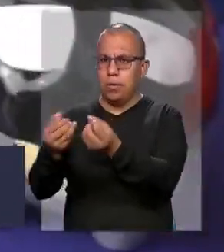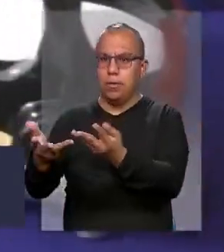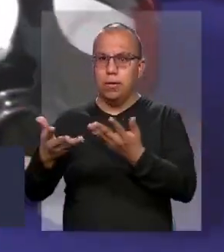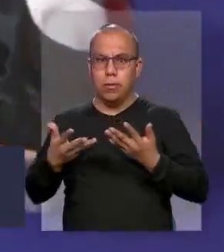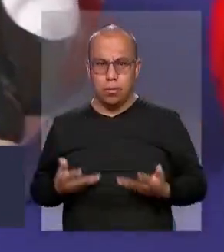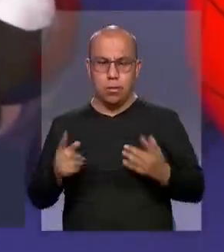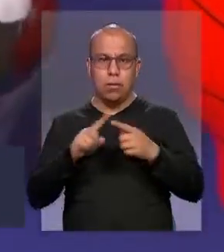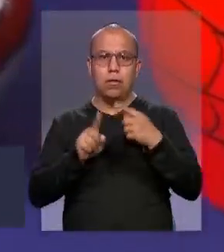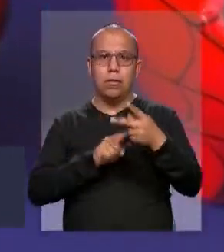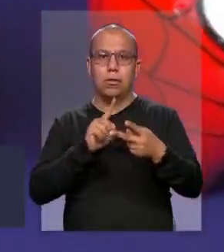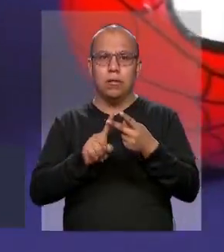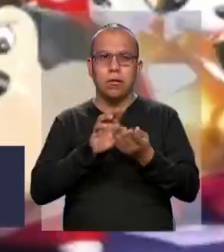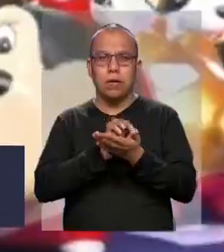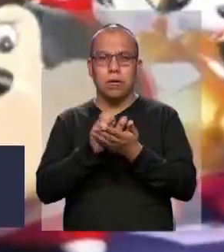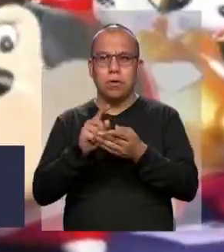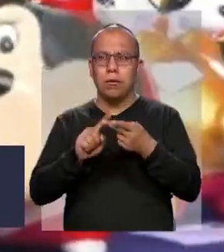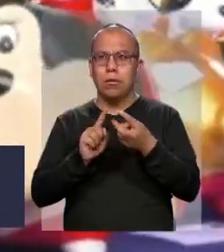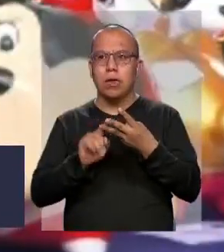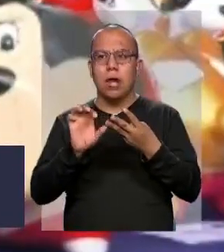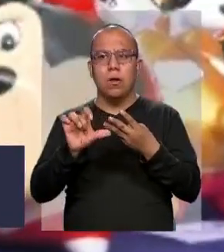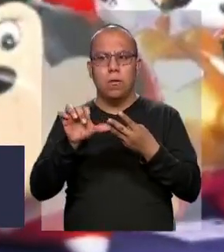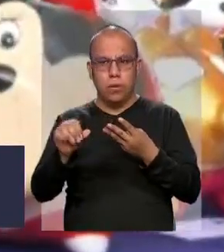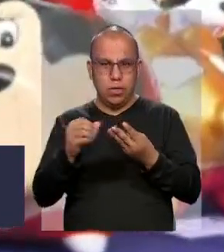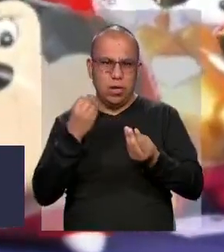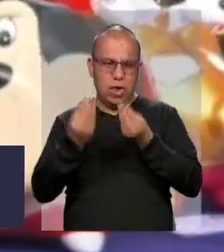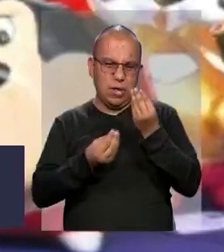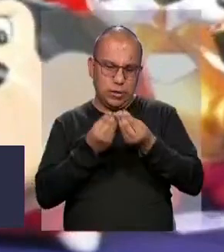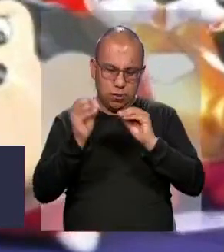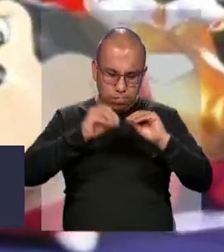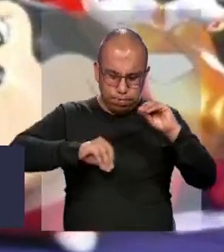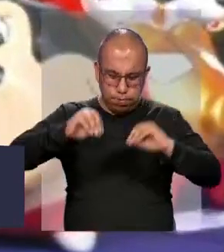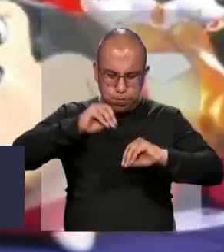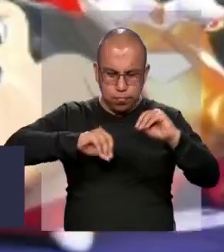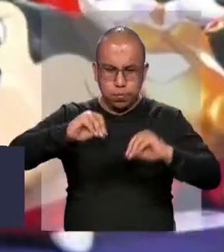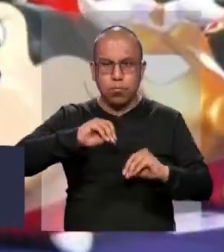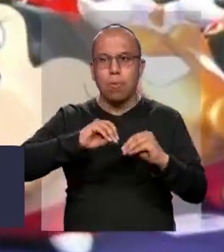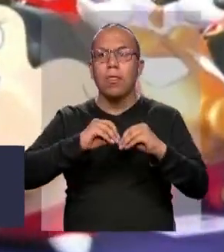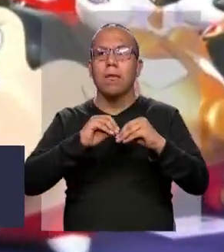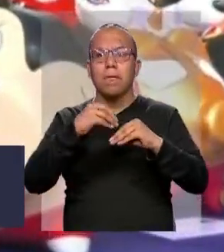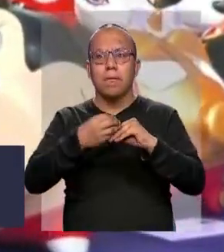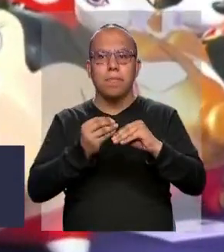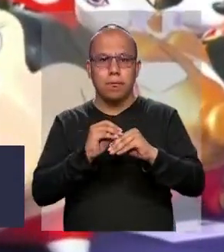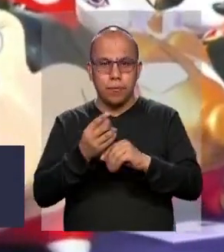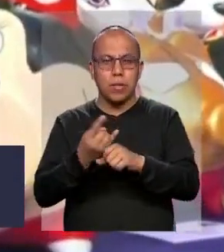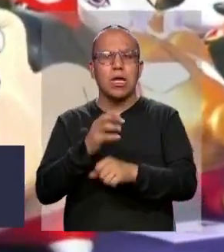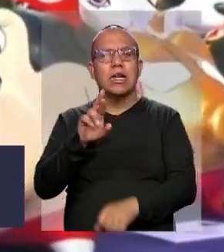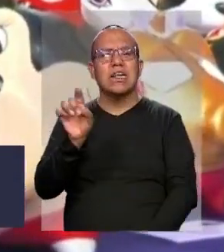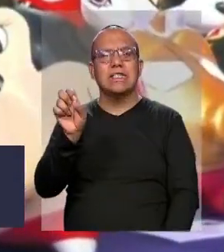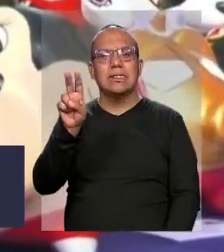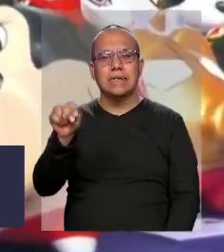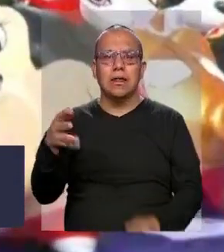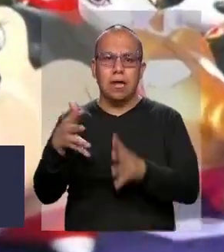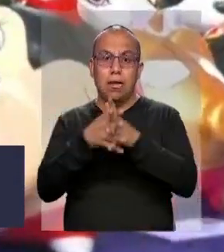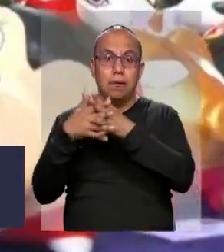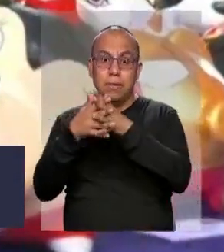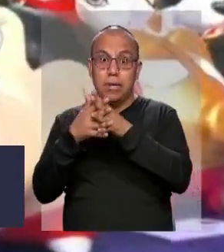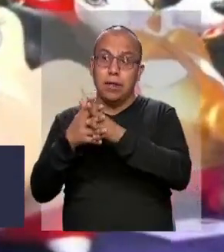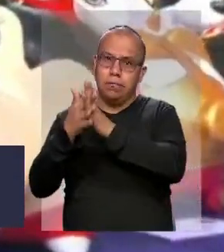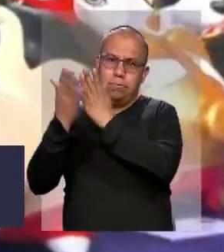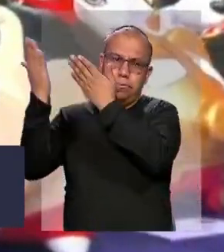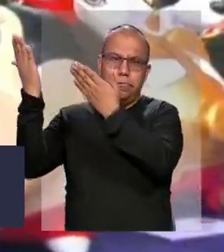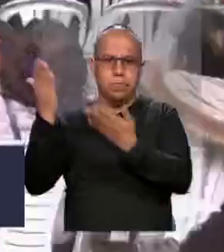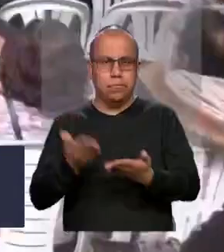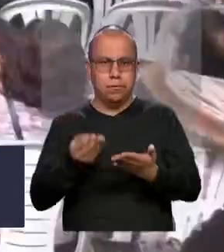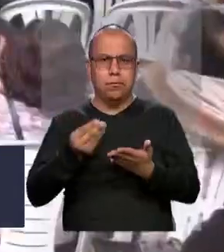es el caolín, la cerámica, el caolín para fabricar. Lo utilizaría en resina, la resina es americana, entonces es